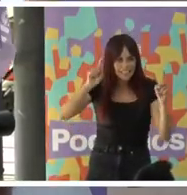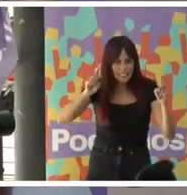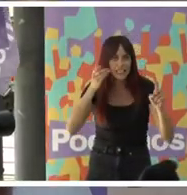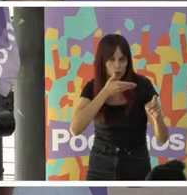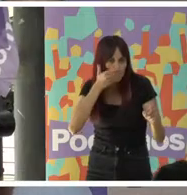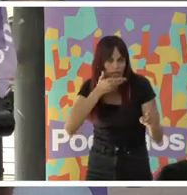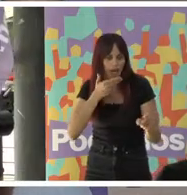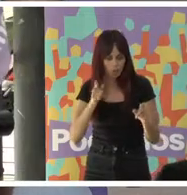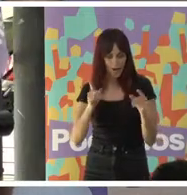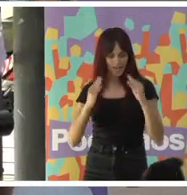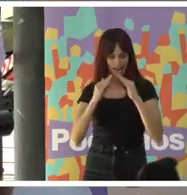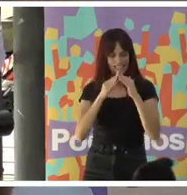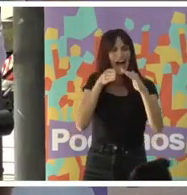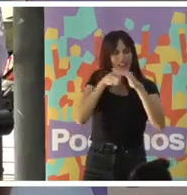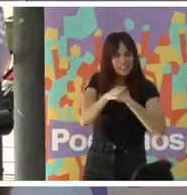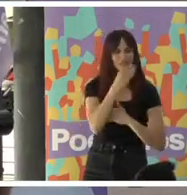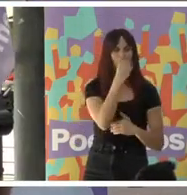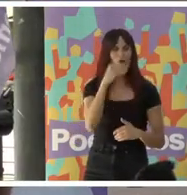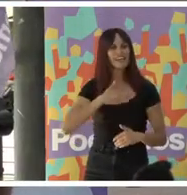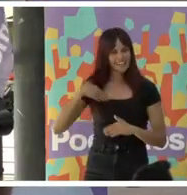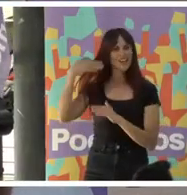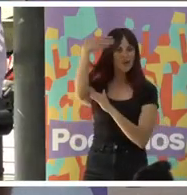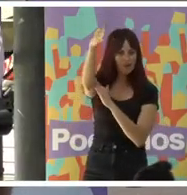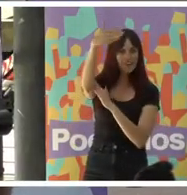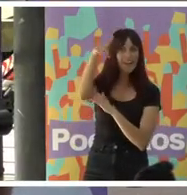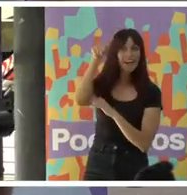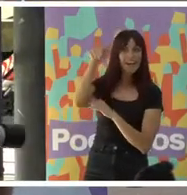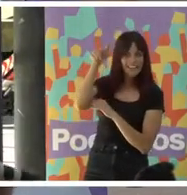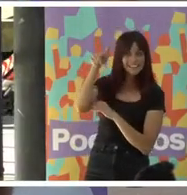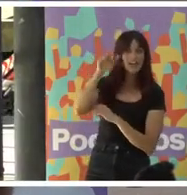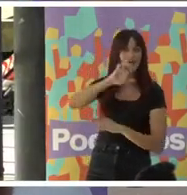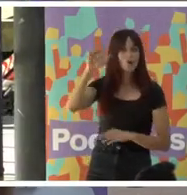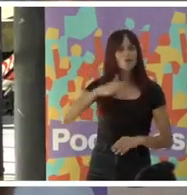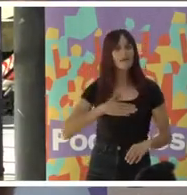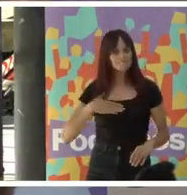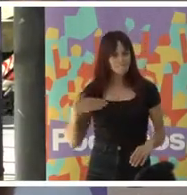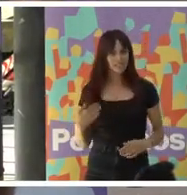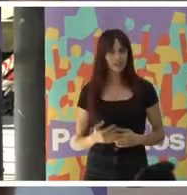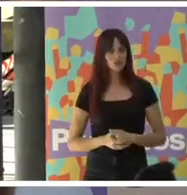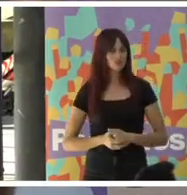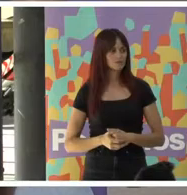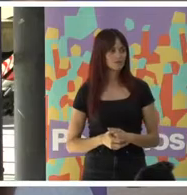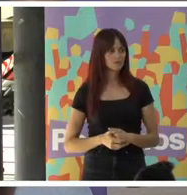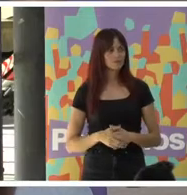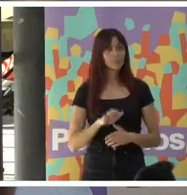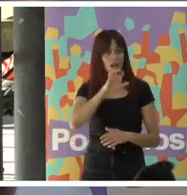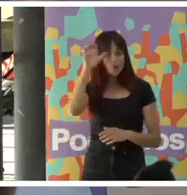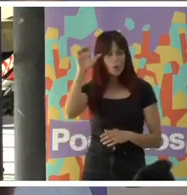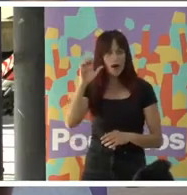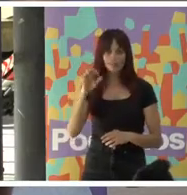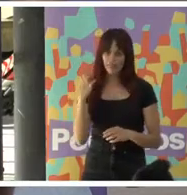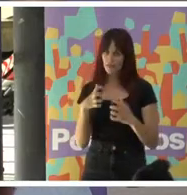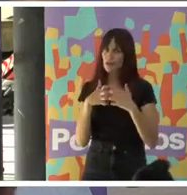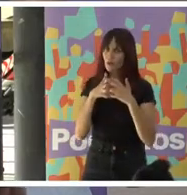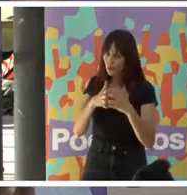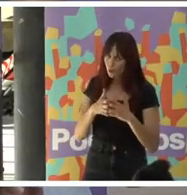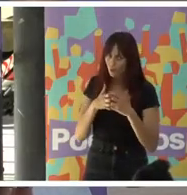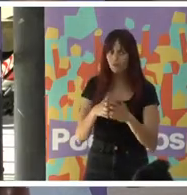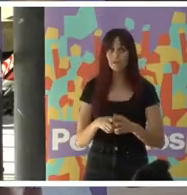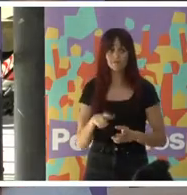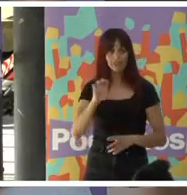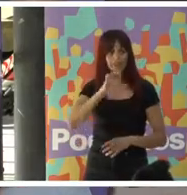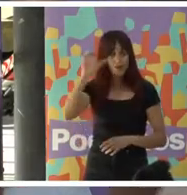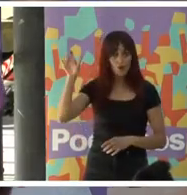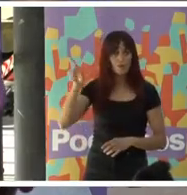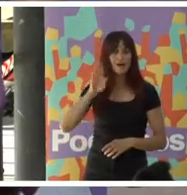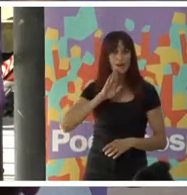en una vivienda accesible para jóvenes. Esa es la Europa que queremos. Esa es la Europa por la que merece luchar. Esa es la